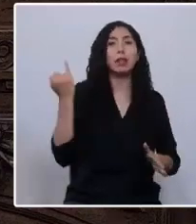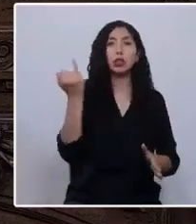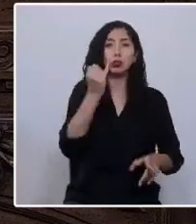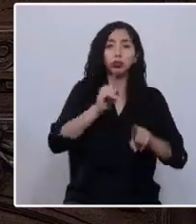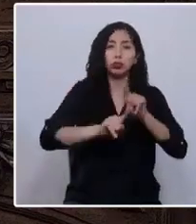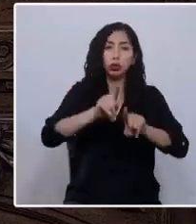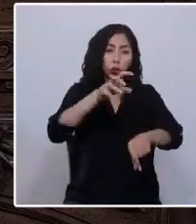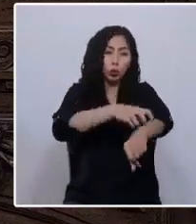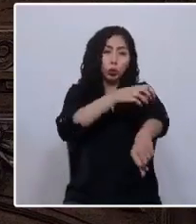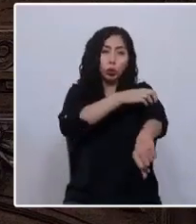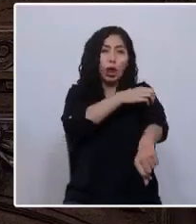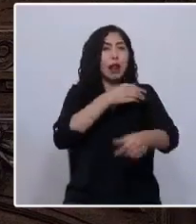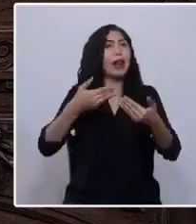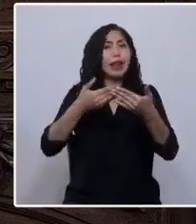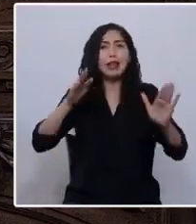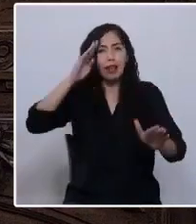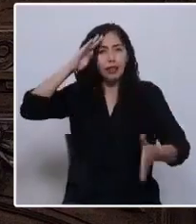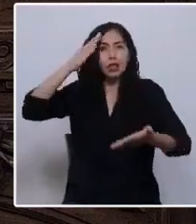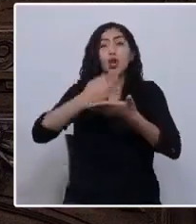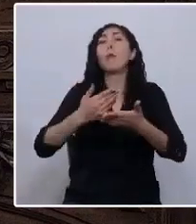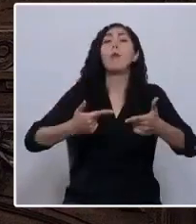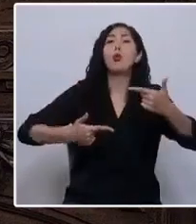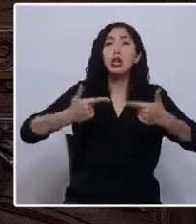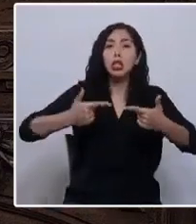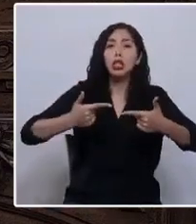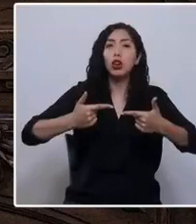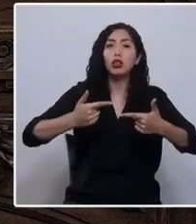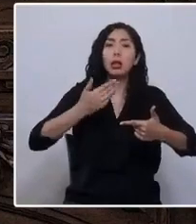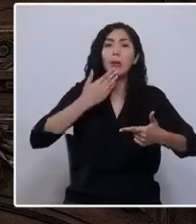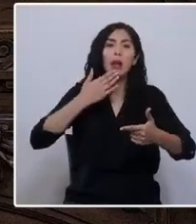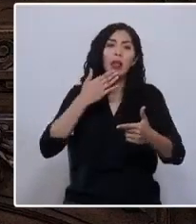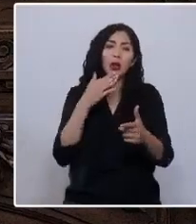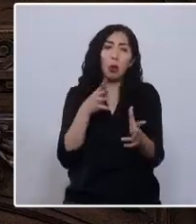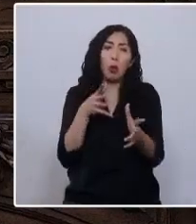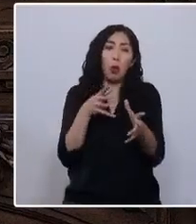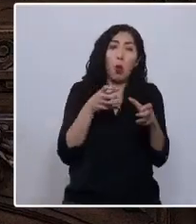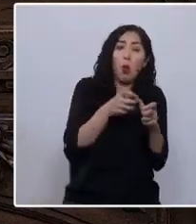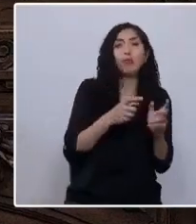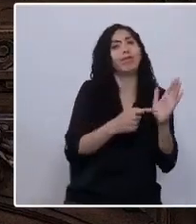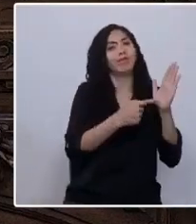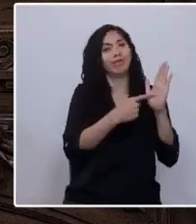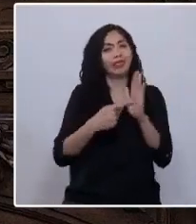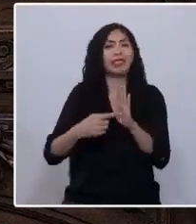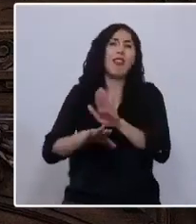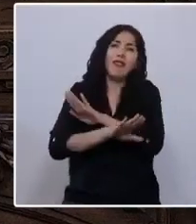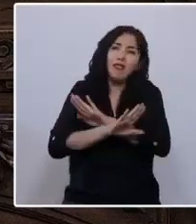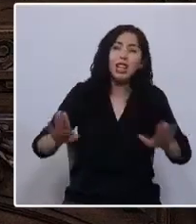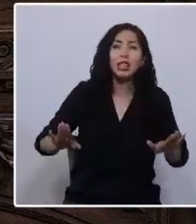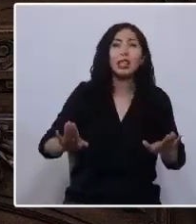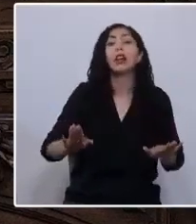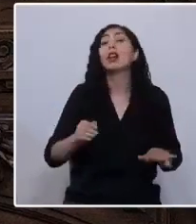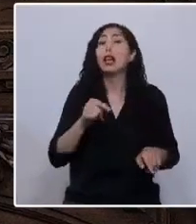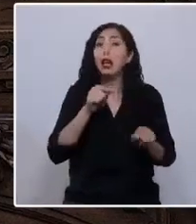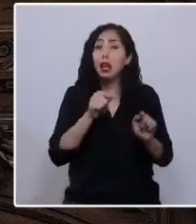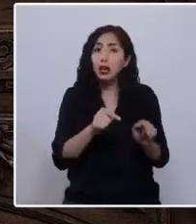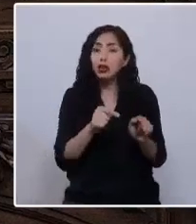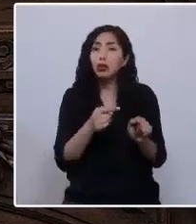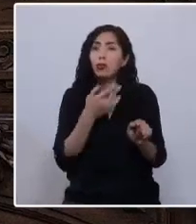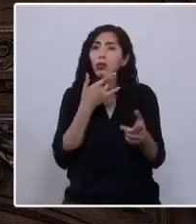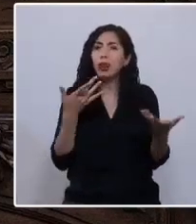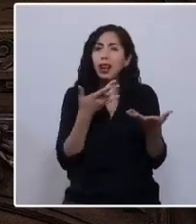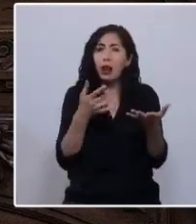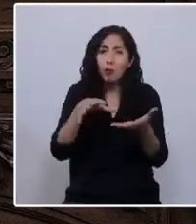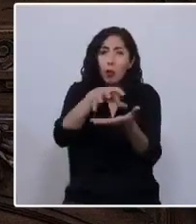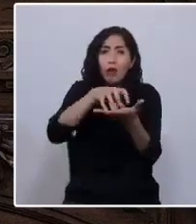determinación política y 'la y el fin de la represión estos elementos son condiciones para la no extinción de los pueblos